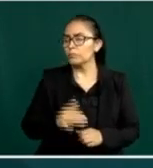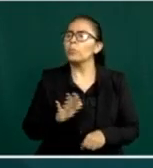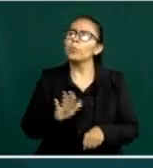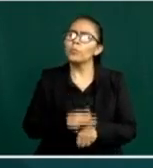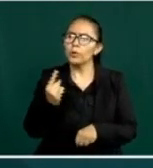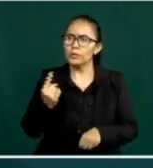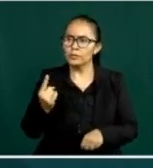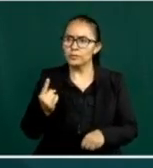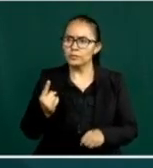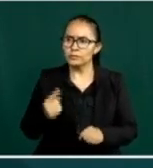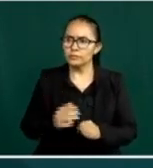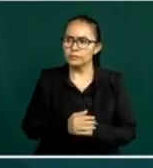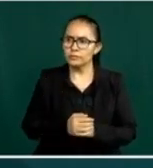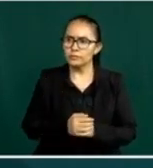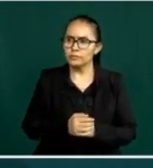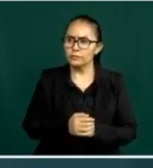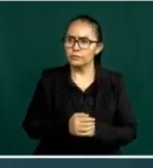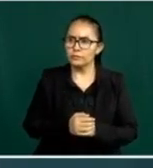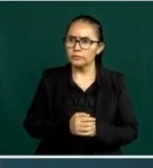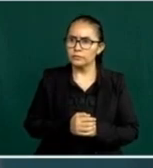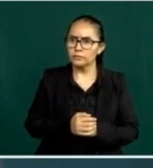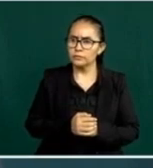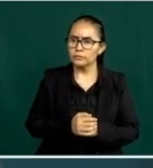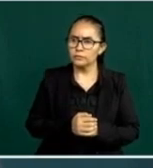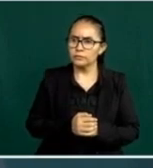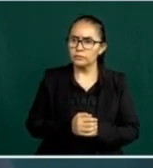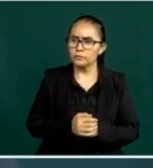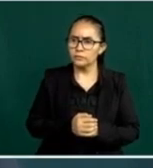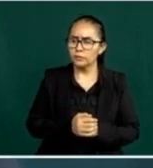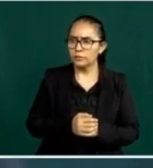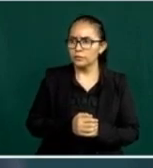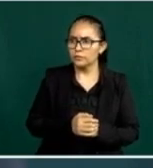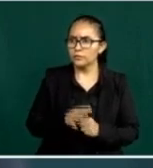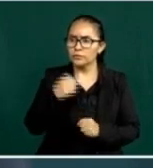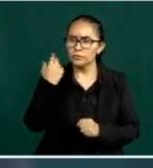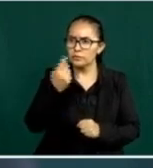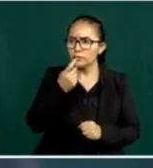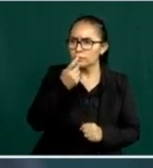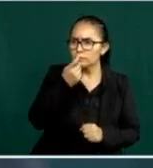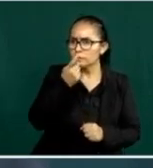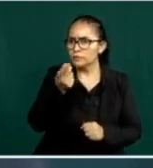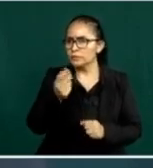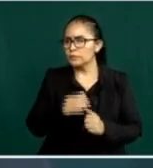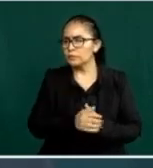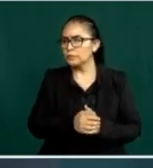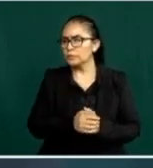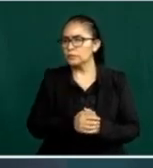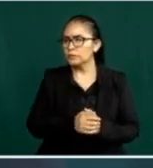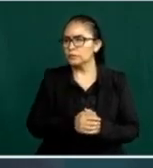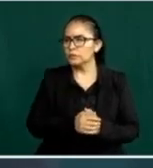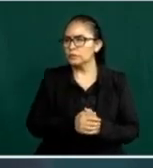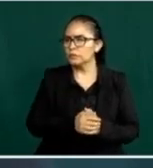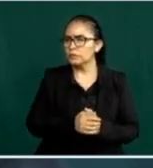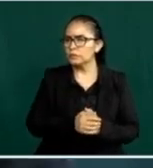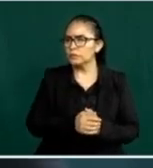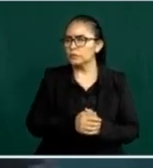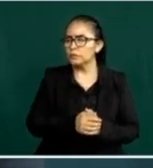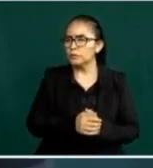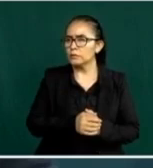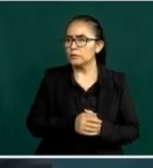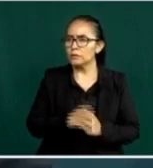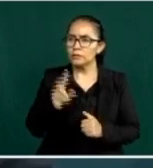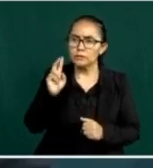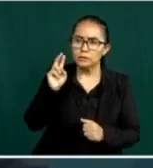porque si ellos se equivocan, quiere decir de que nos va a ir